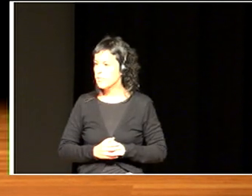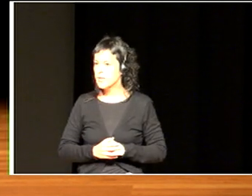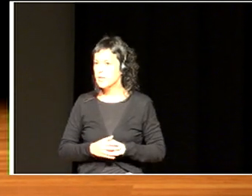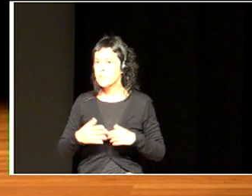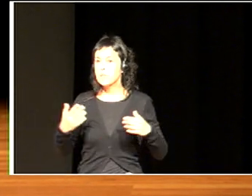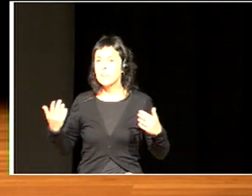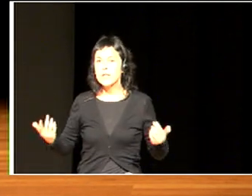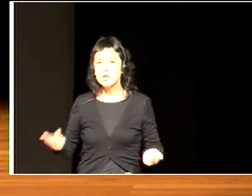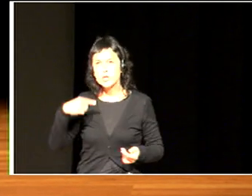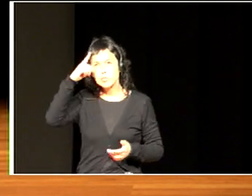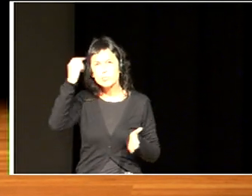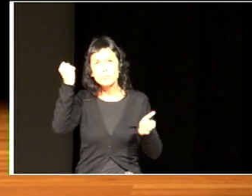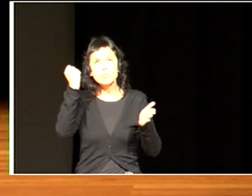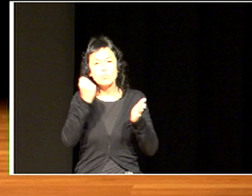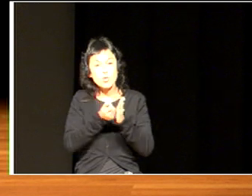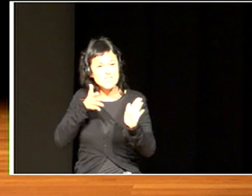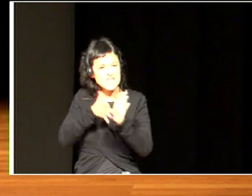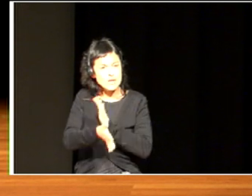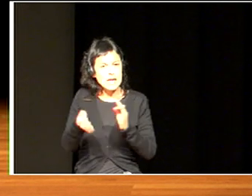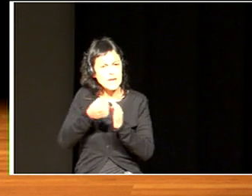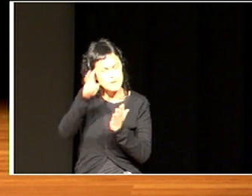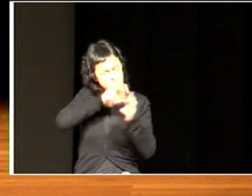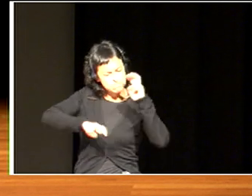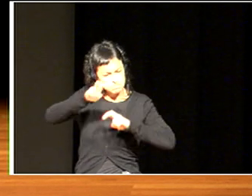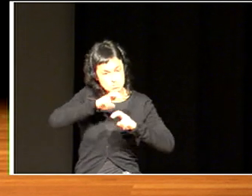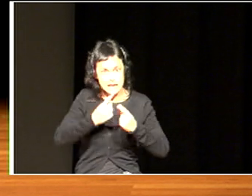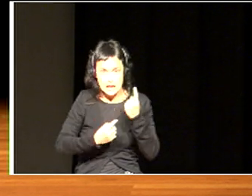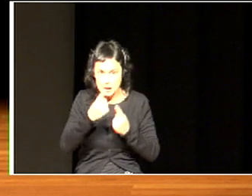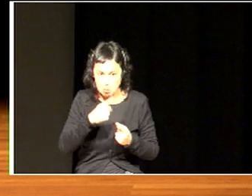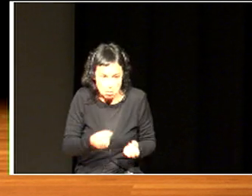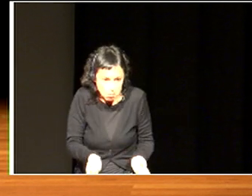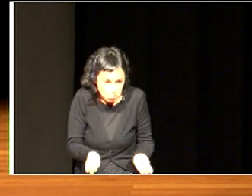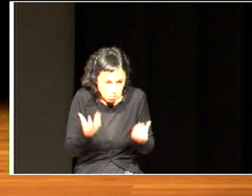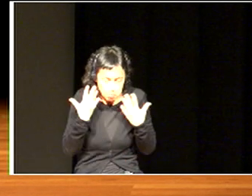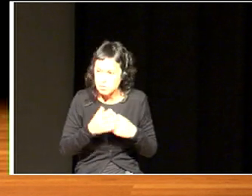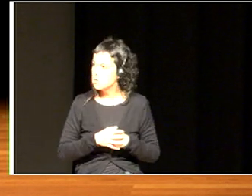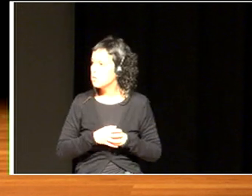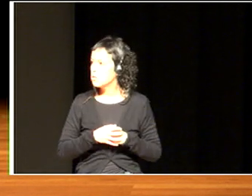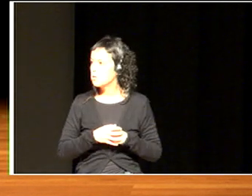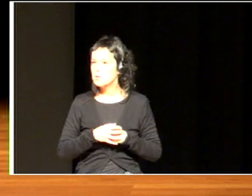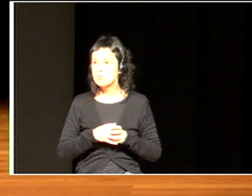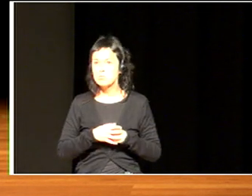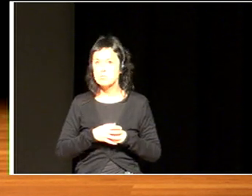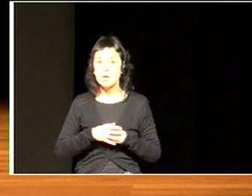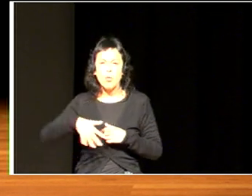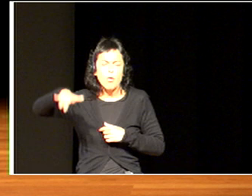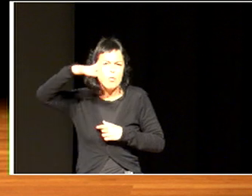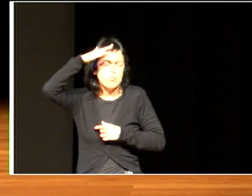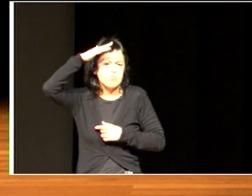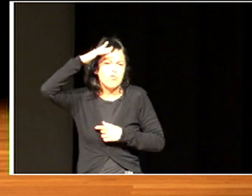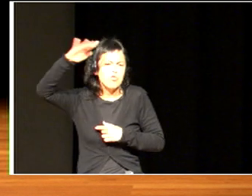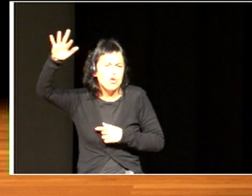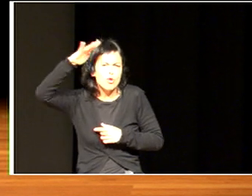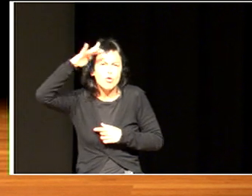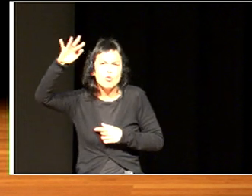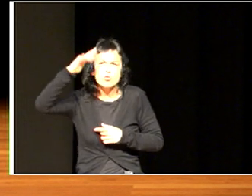definición de estereotipos o hay algunas que ni entiendo ya se me ponen aquí filosóficamente y yo